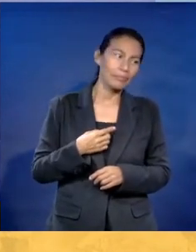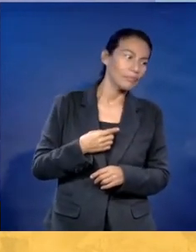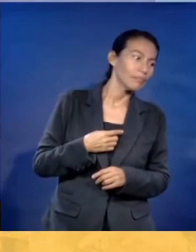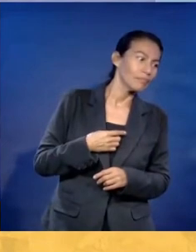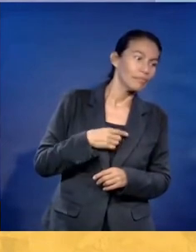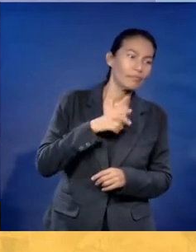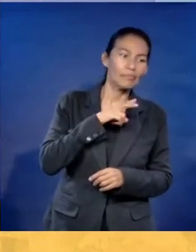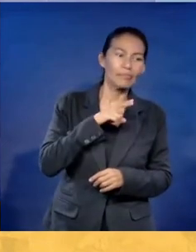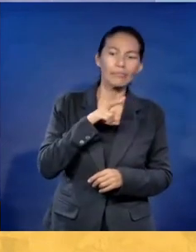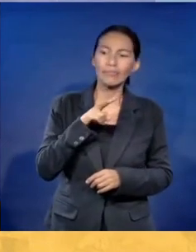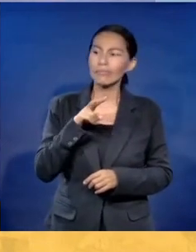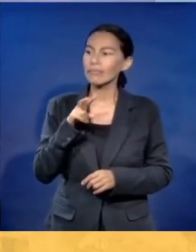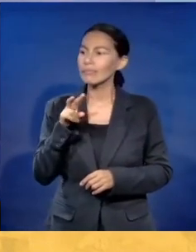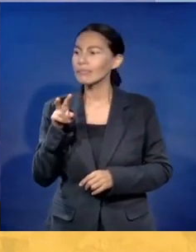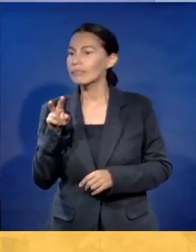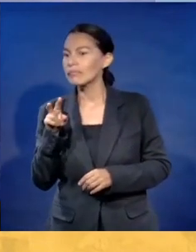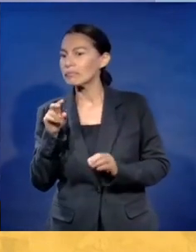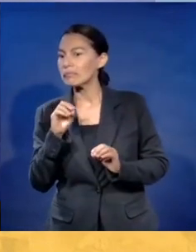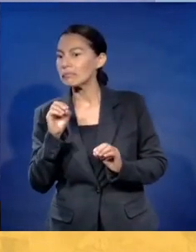nadie